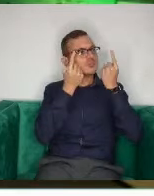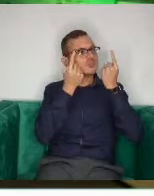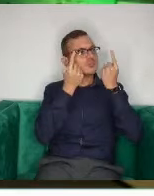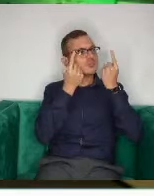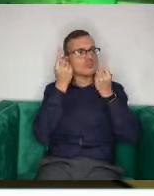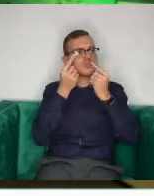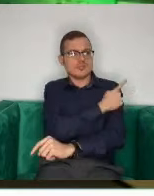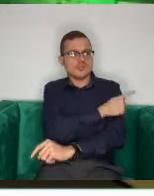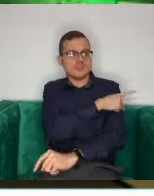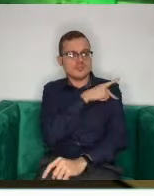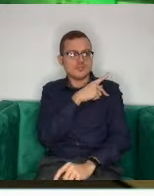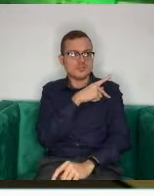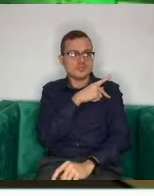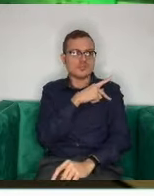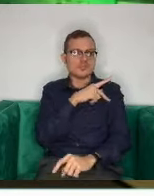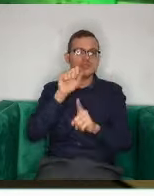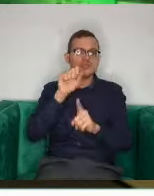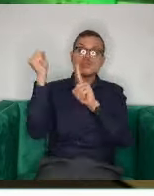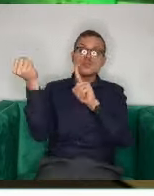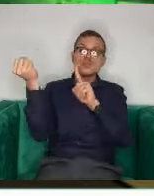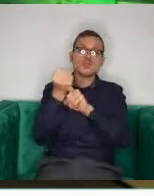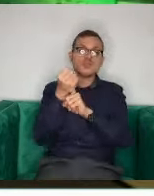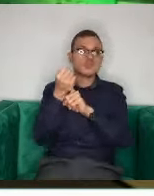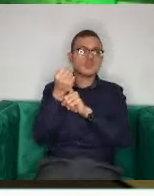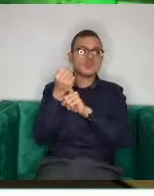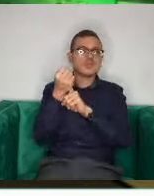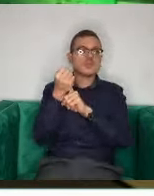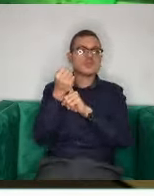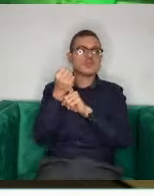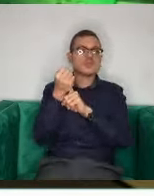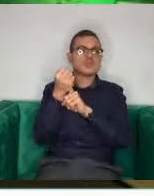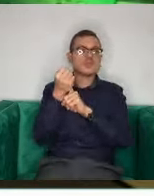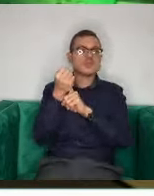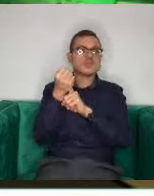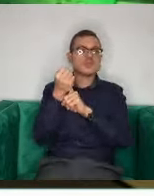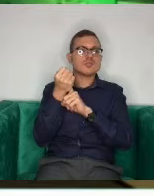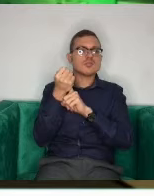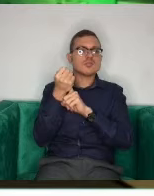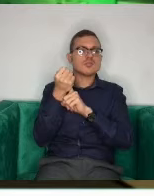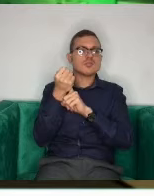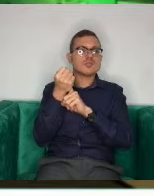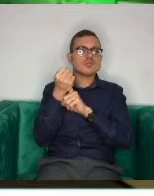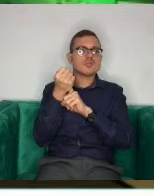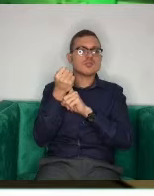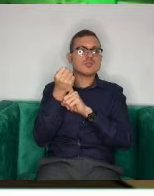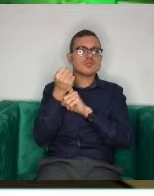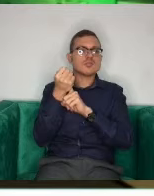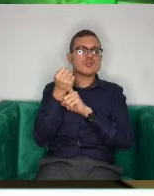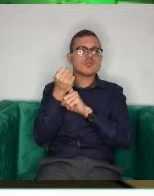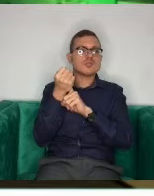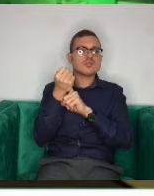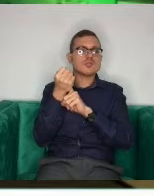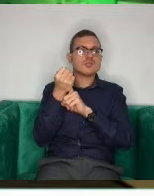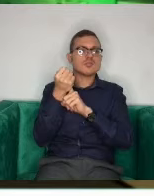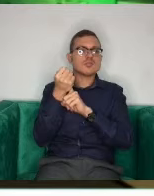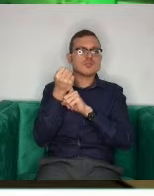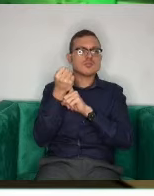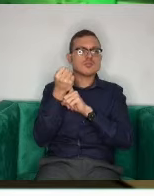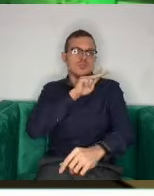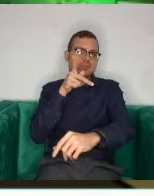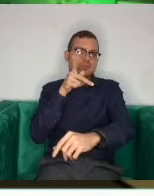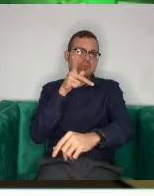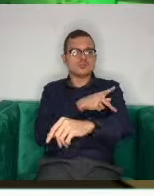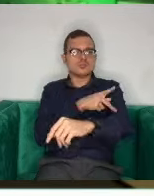con condición autoinmune, la proteína, ¿qué sería más o menos?